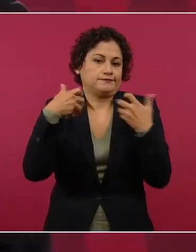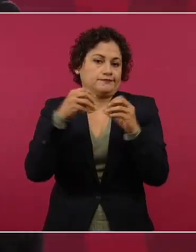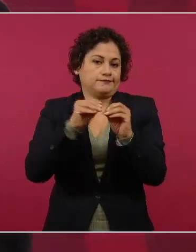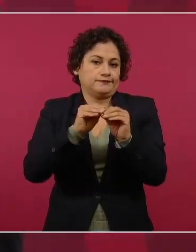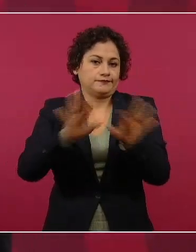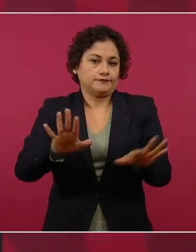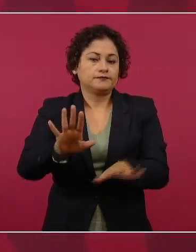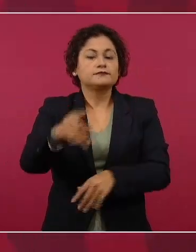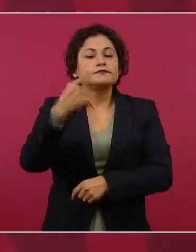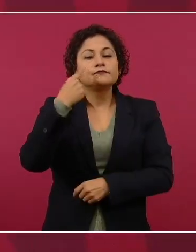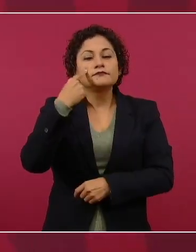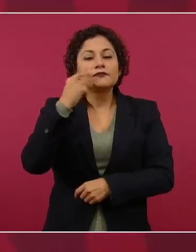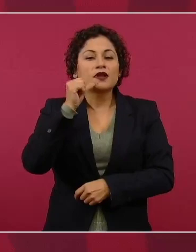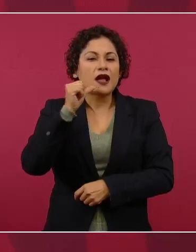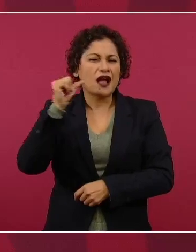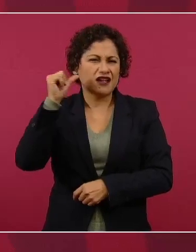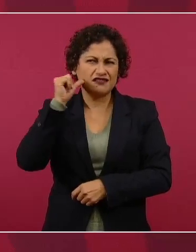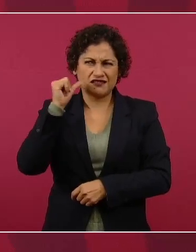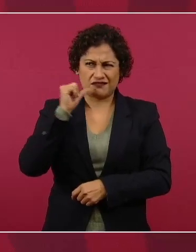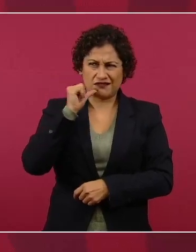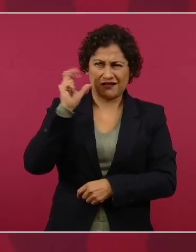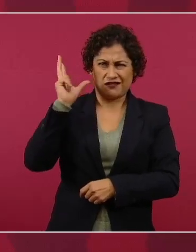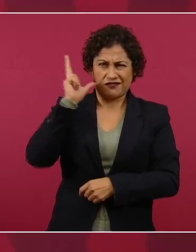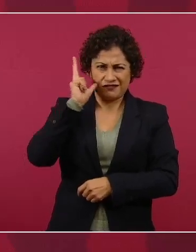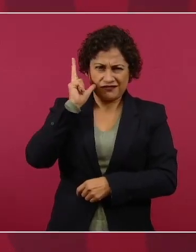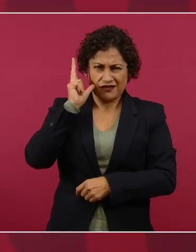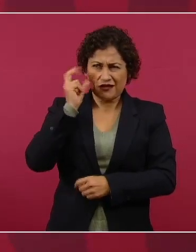unos supuestos expertos,